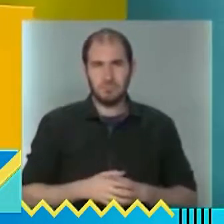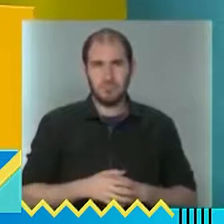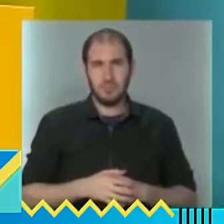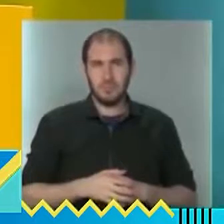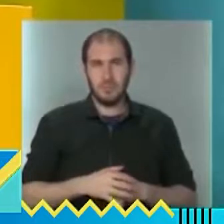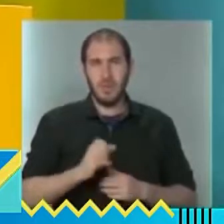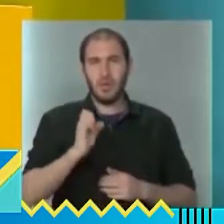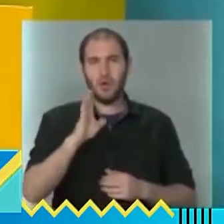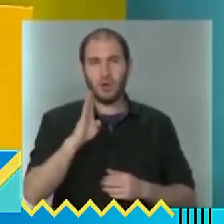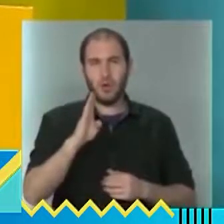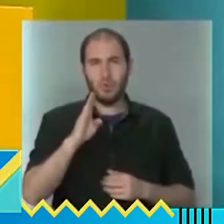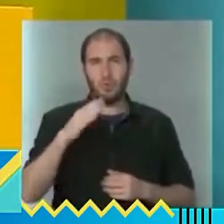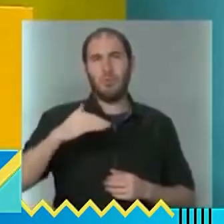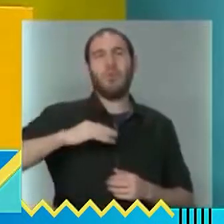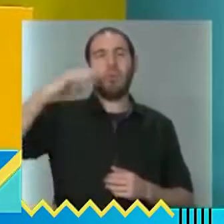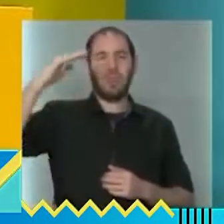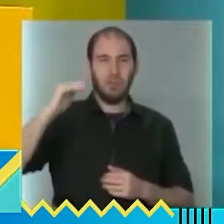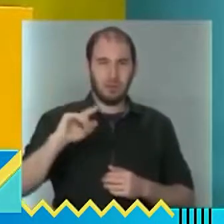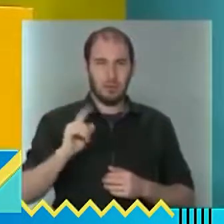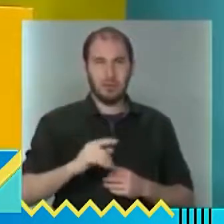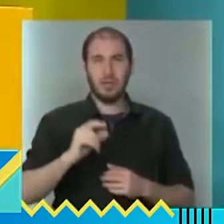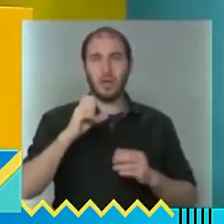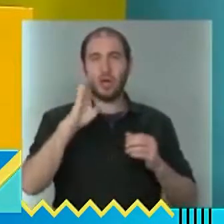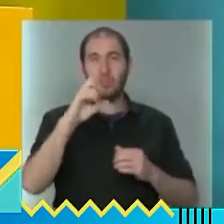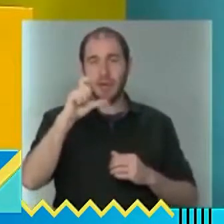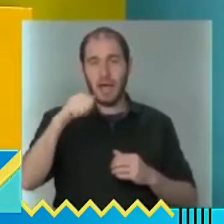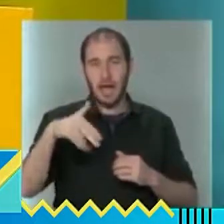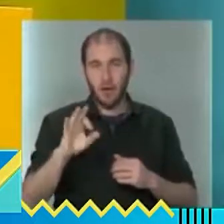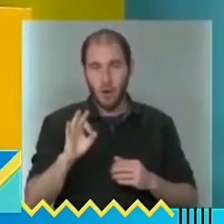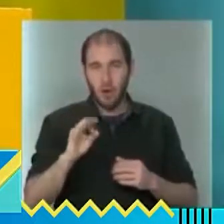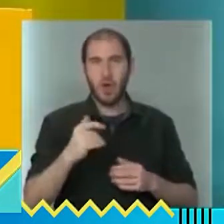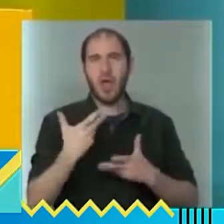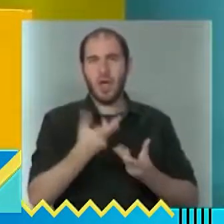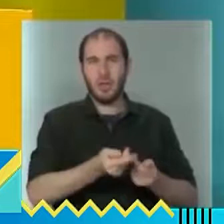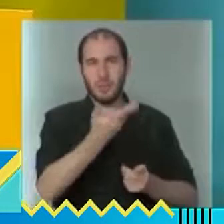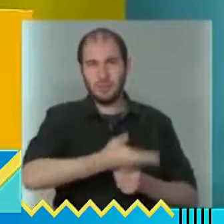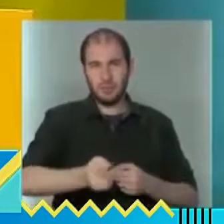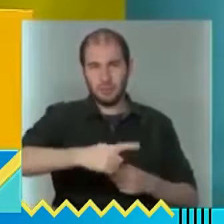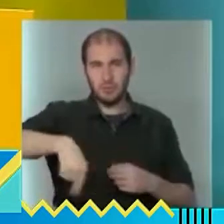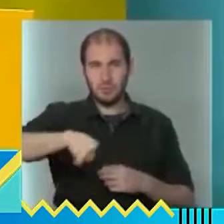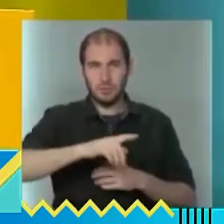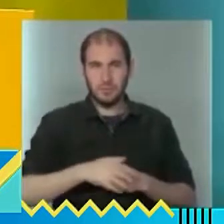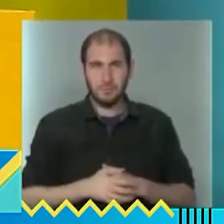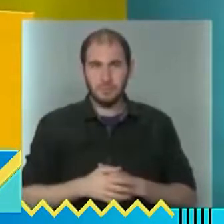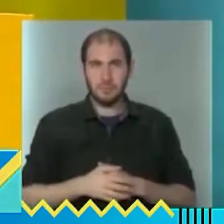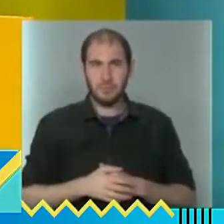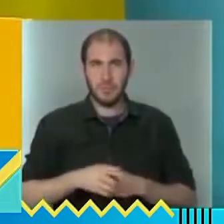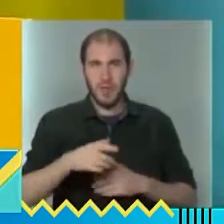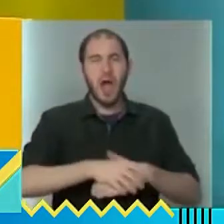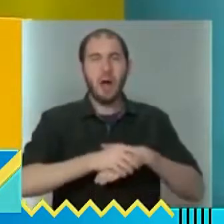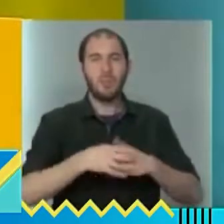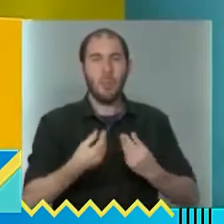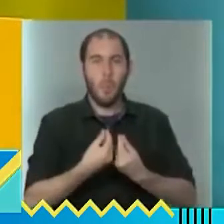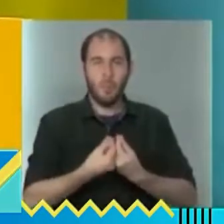club digamos, de alto nivel. Fue un club cano, donde se hacía contención de chicos. Tenía muchos amigos